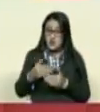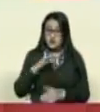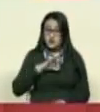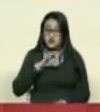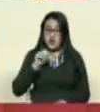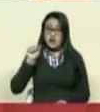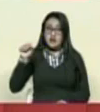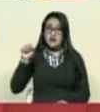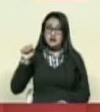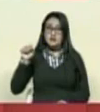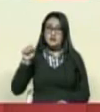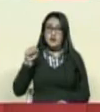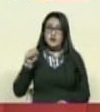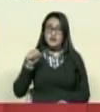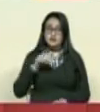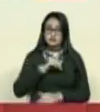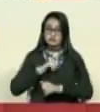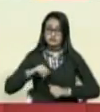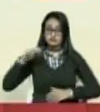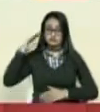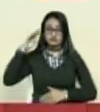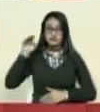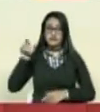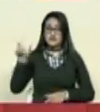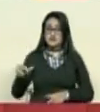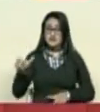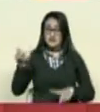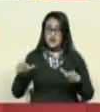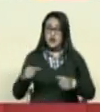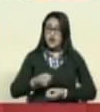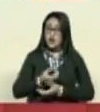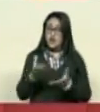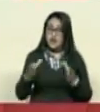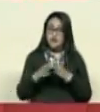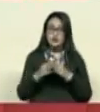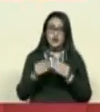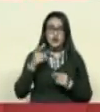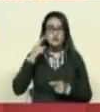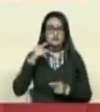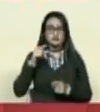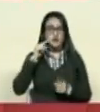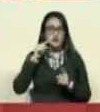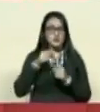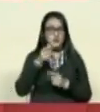esta sociedad, es la Fuerza Armada Nacional Bolivariana, que es darlo todo por los demás.